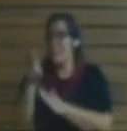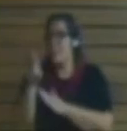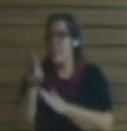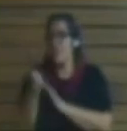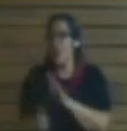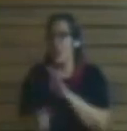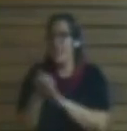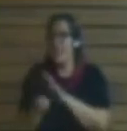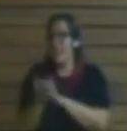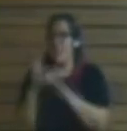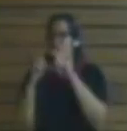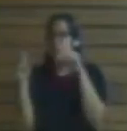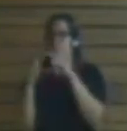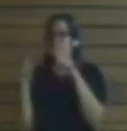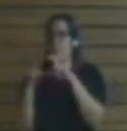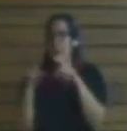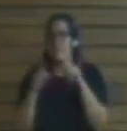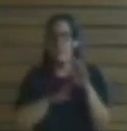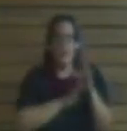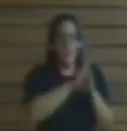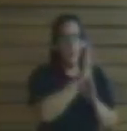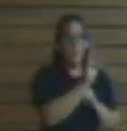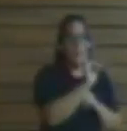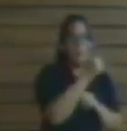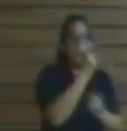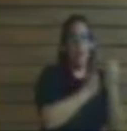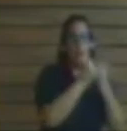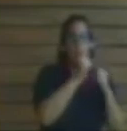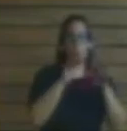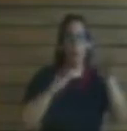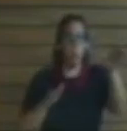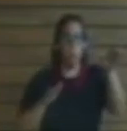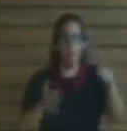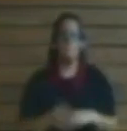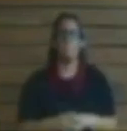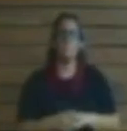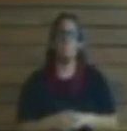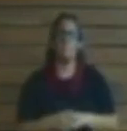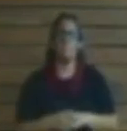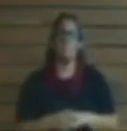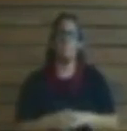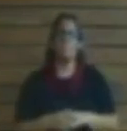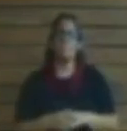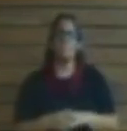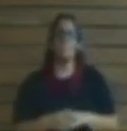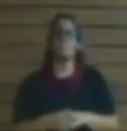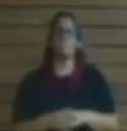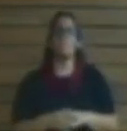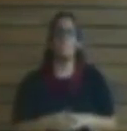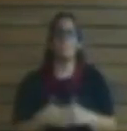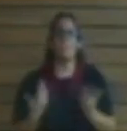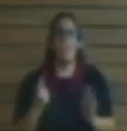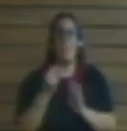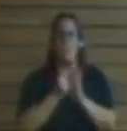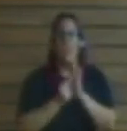la creación de empresas se ha desacoplado del crecimiento económico. En fin, datos de por qué se